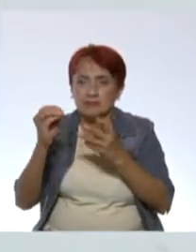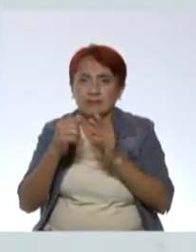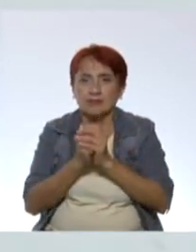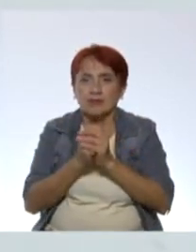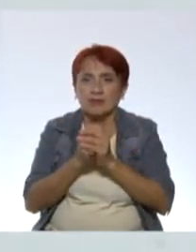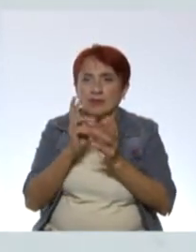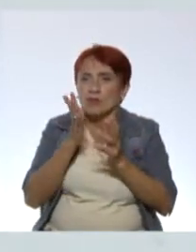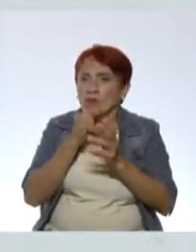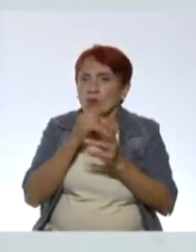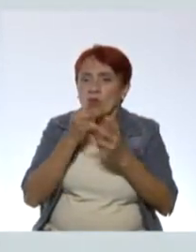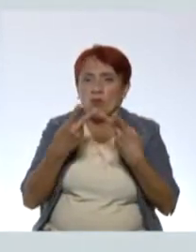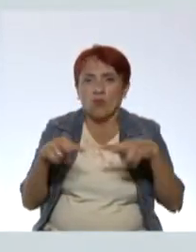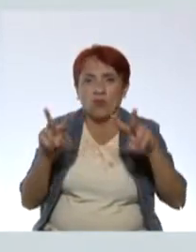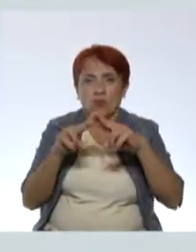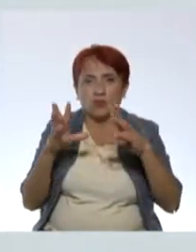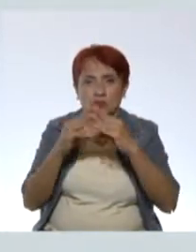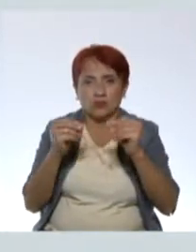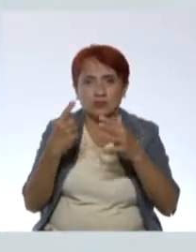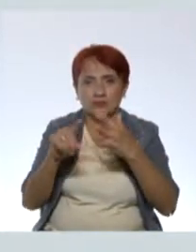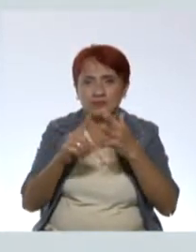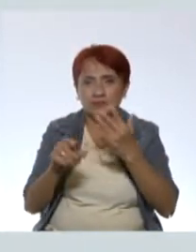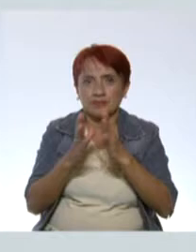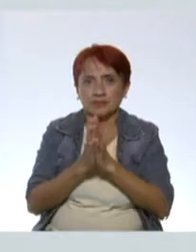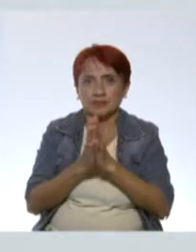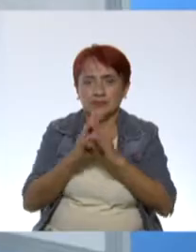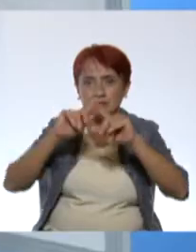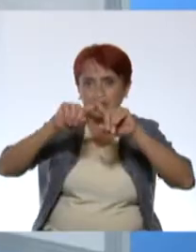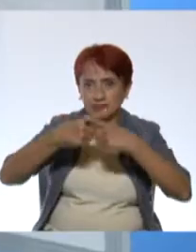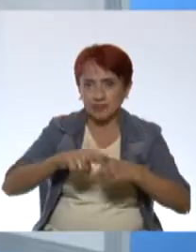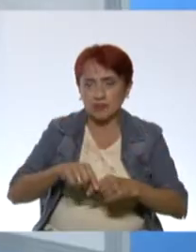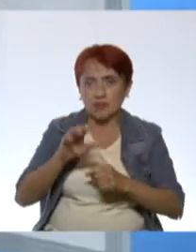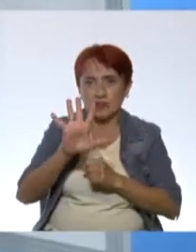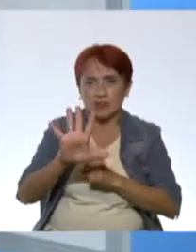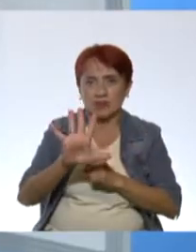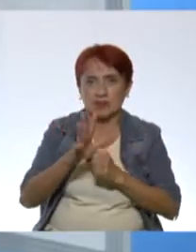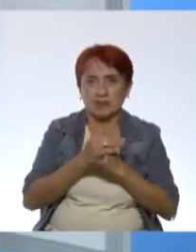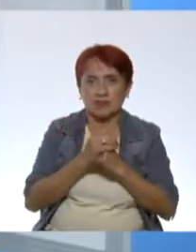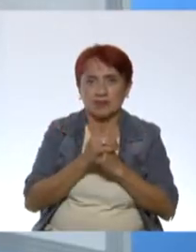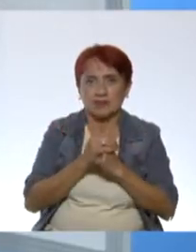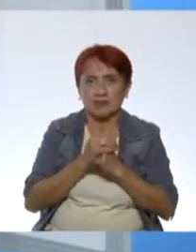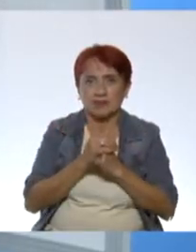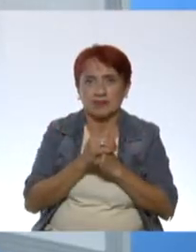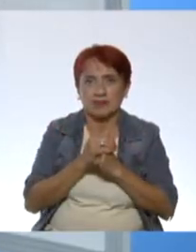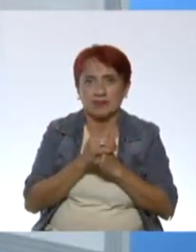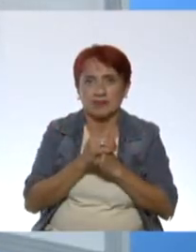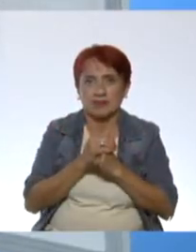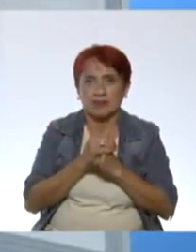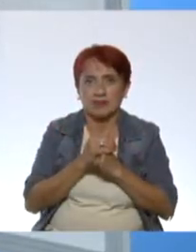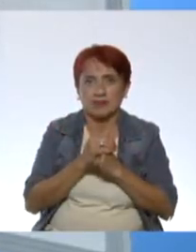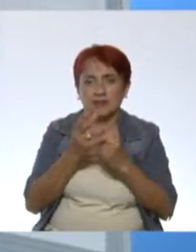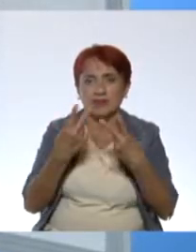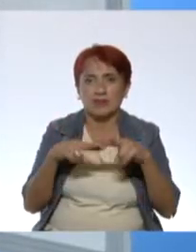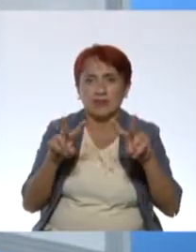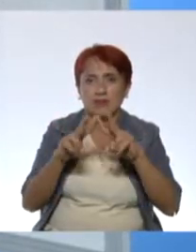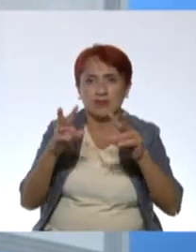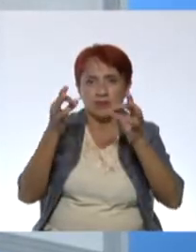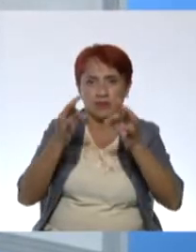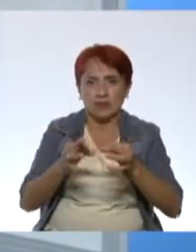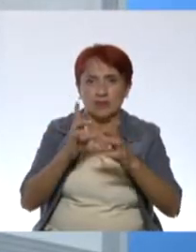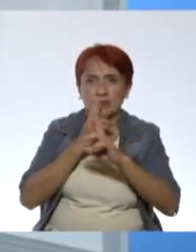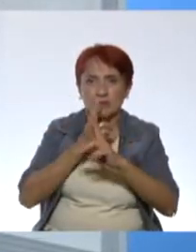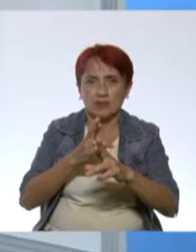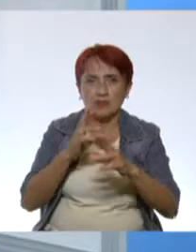agregar ningún valor. Encontramos que al multiplicar por 5, ¿ok?, tenemos un